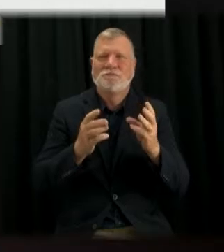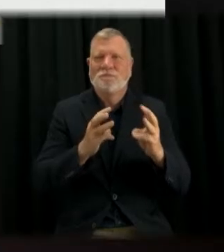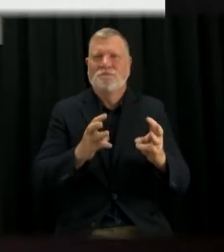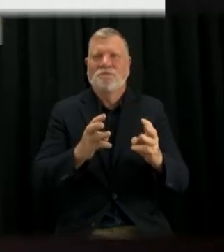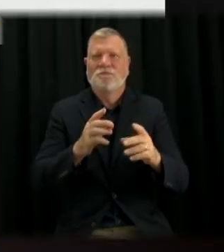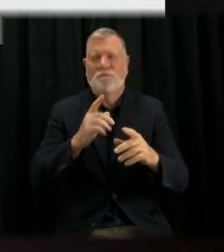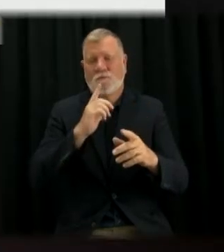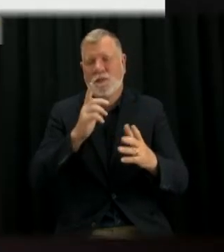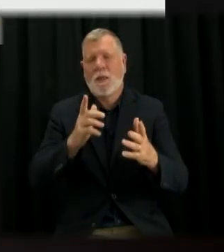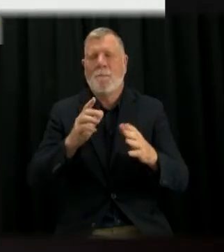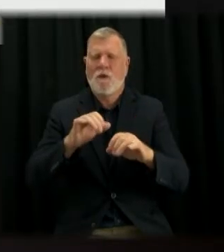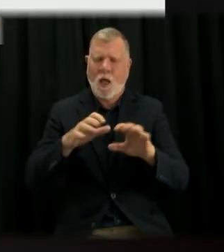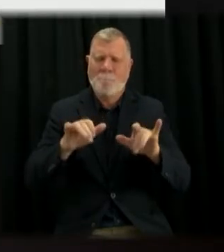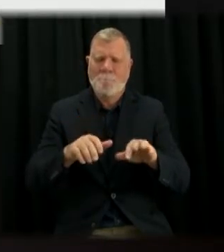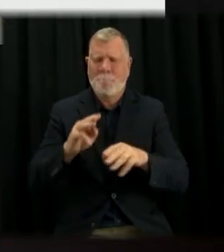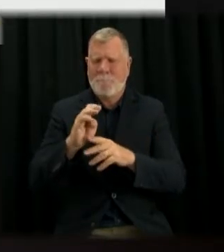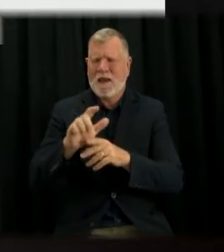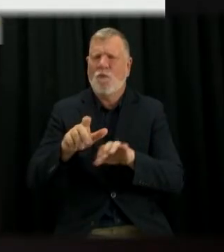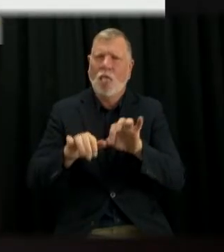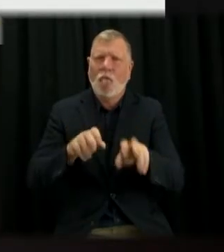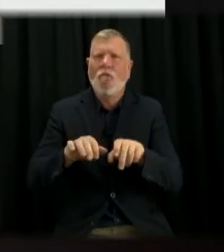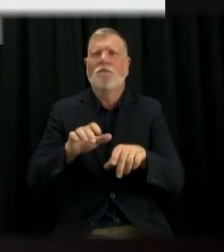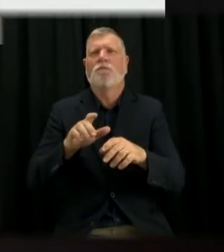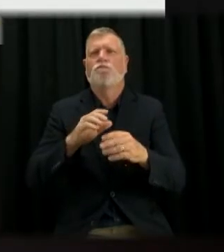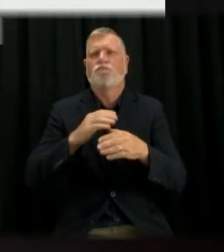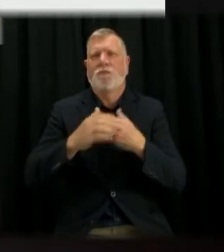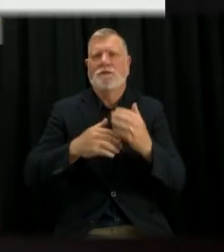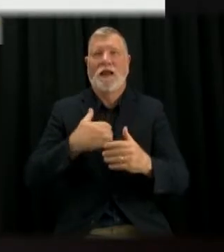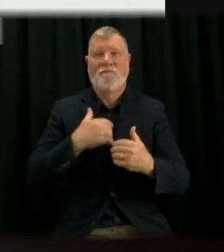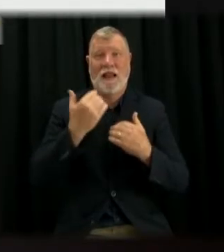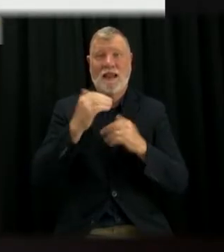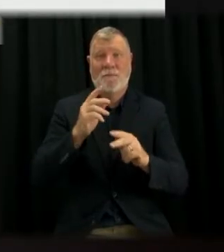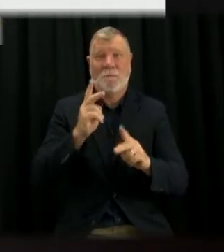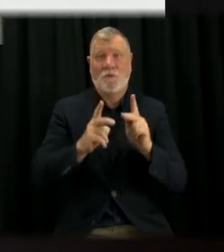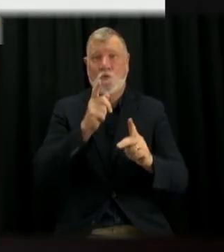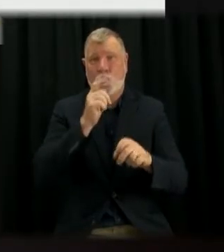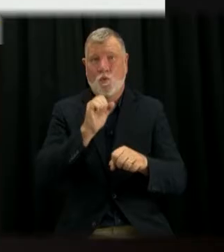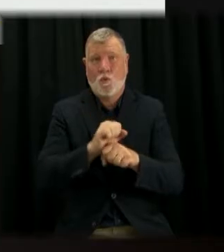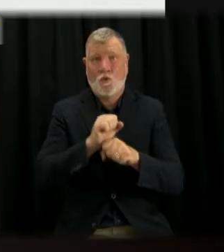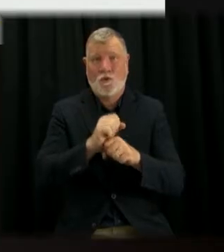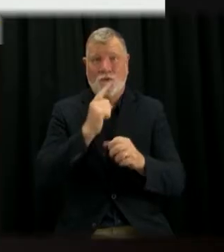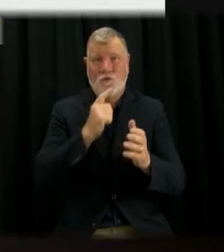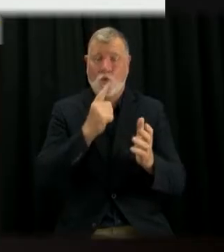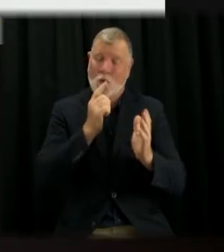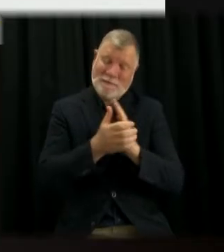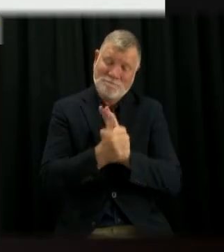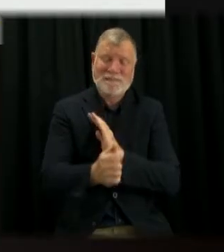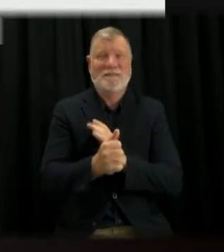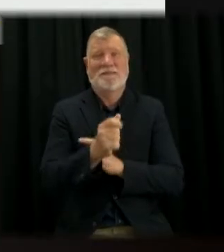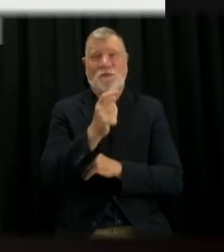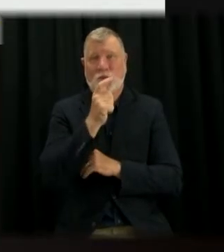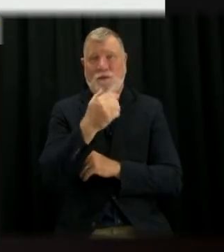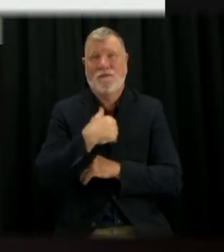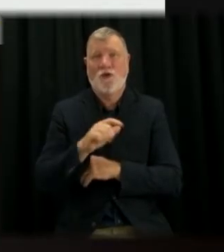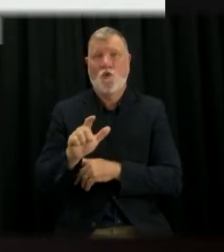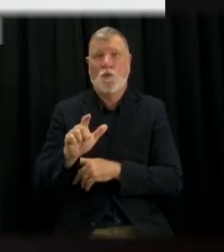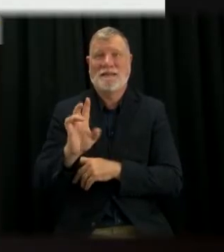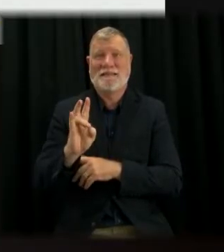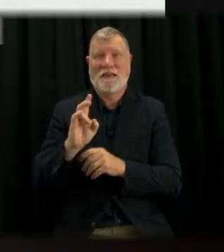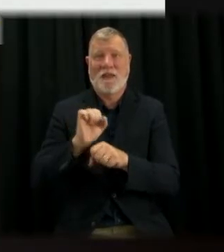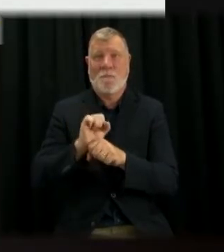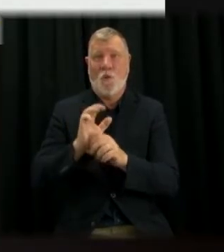atrasa desde el punto de vista tecnológico, es muy manual. Tenemos personal limitado con el conocimiento requerido.